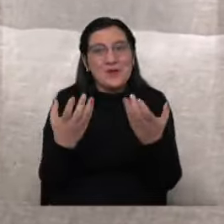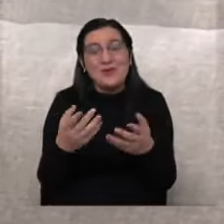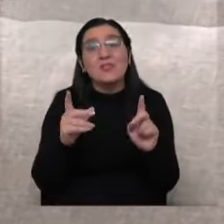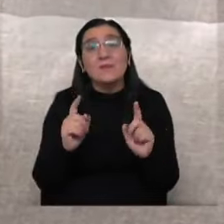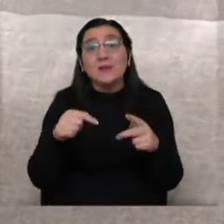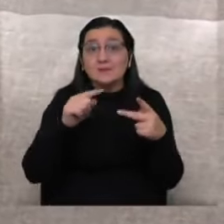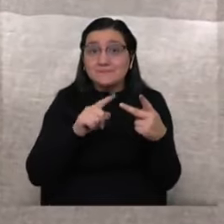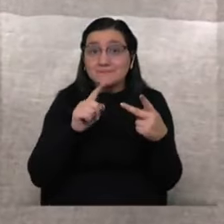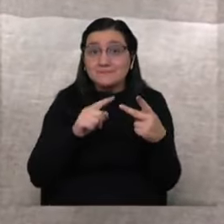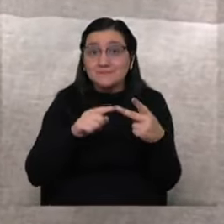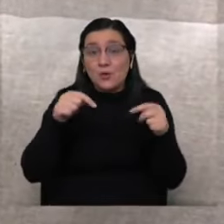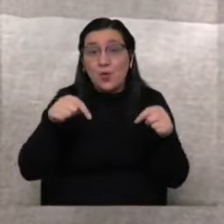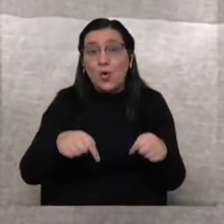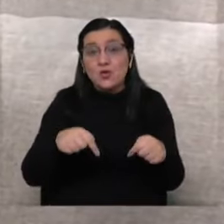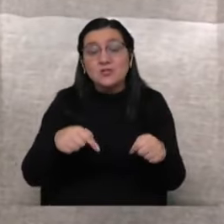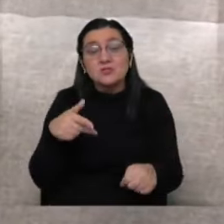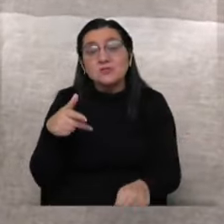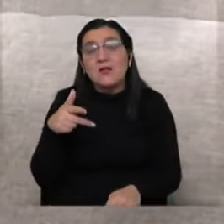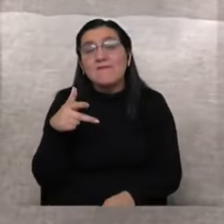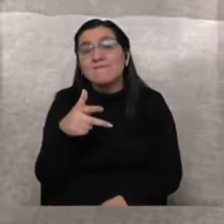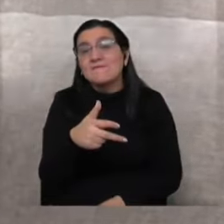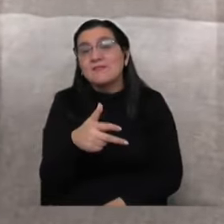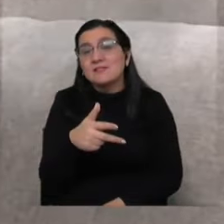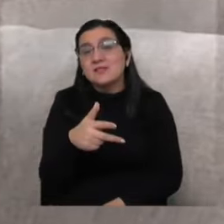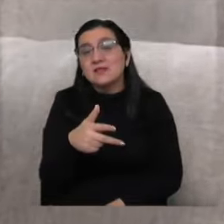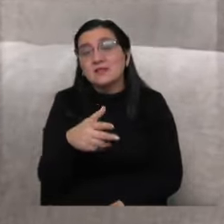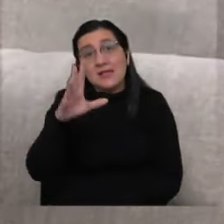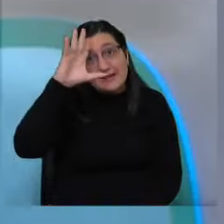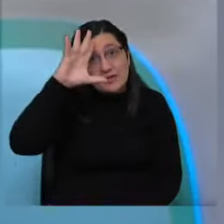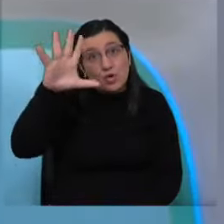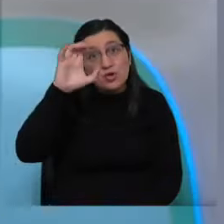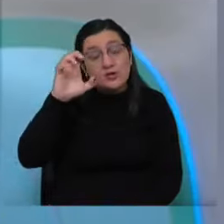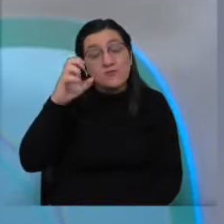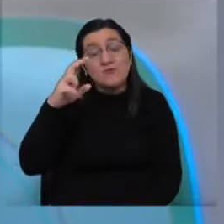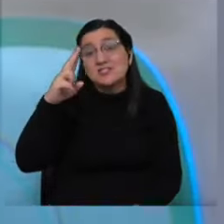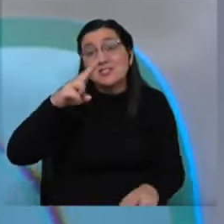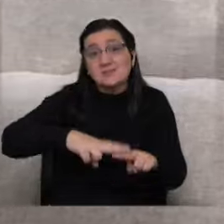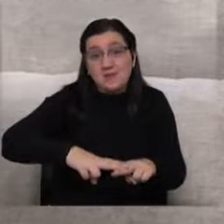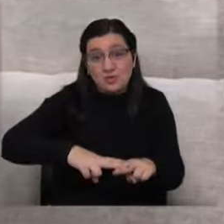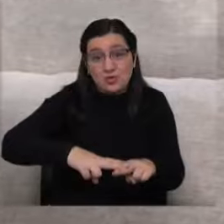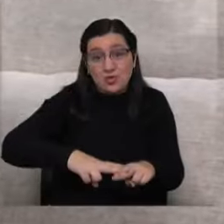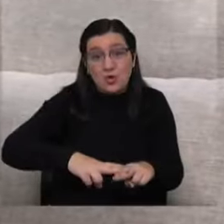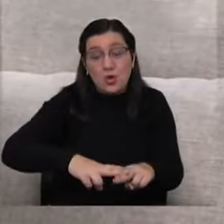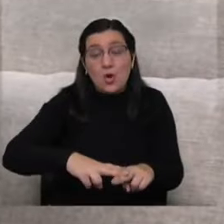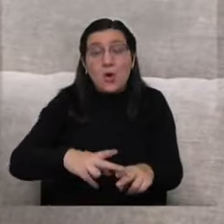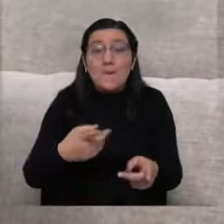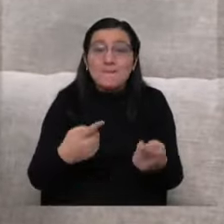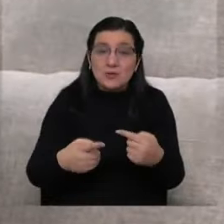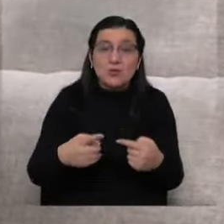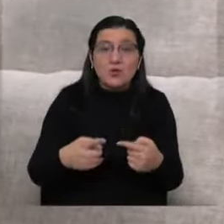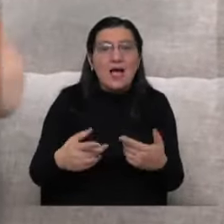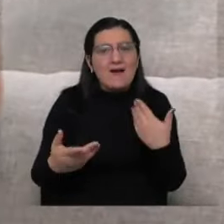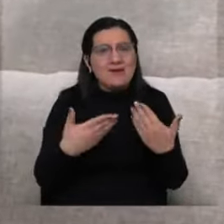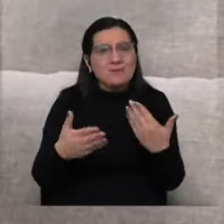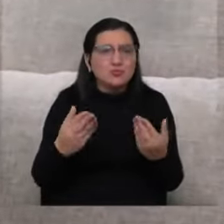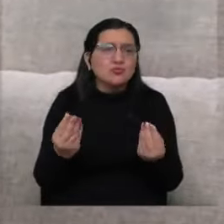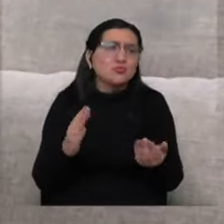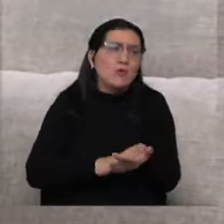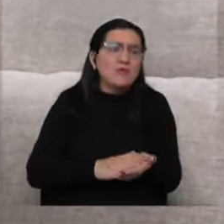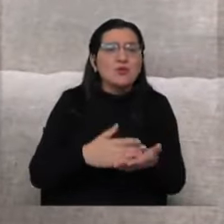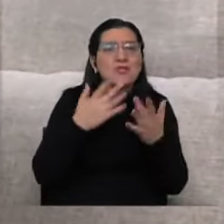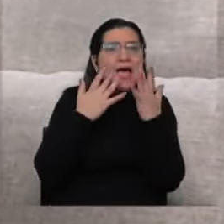hoy es una fem de recordar un fallecimiento pero me parece que es acá hablamos mucho de los artistas y